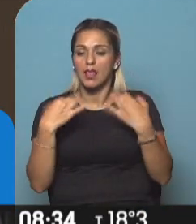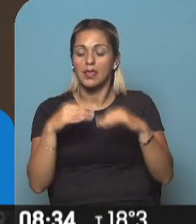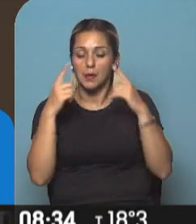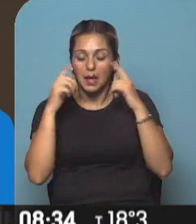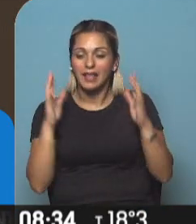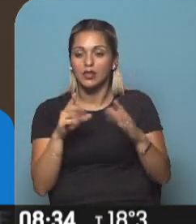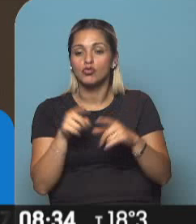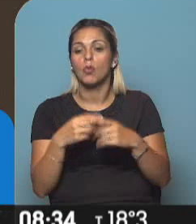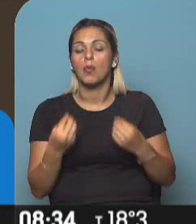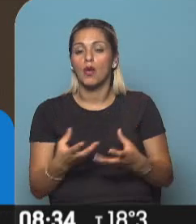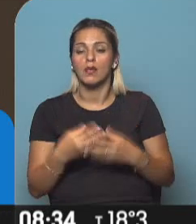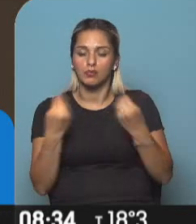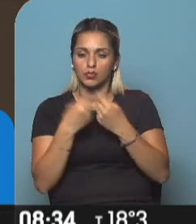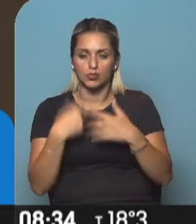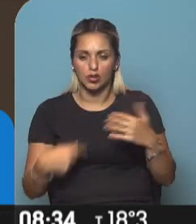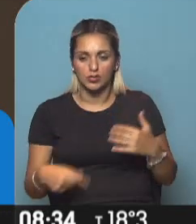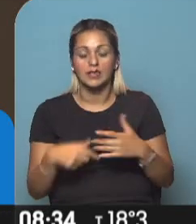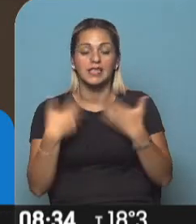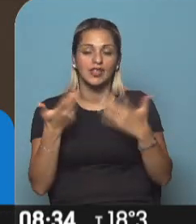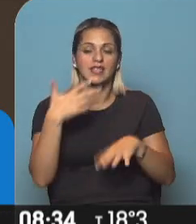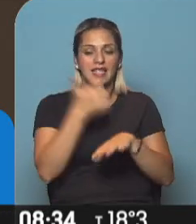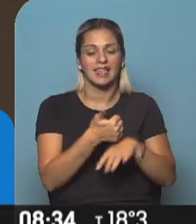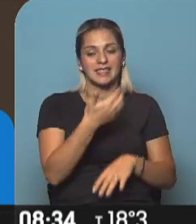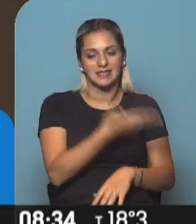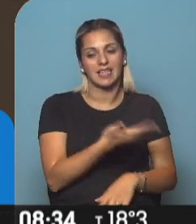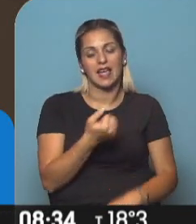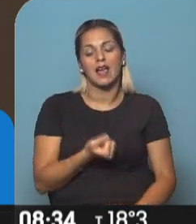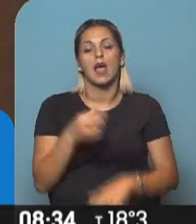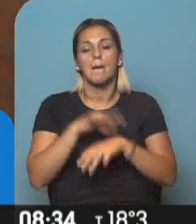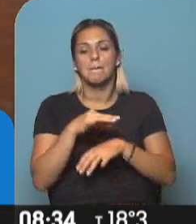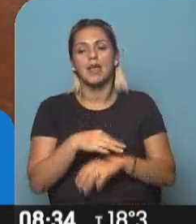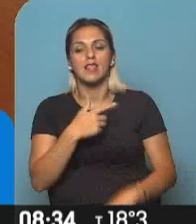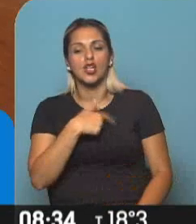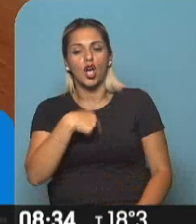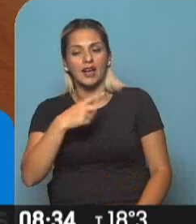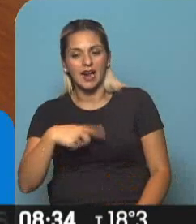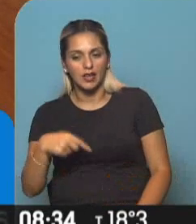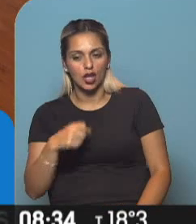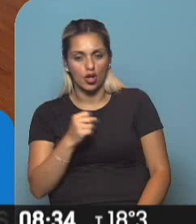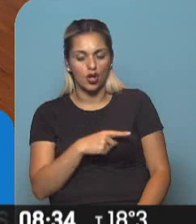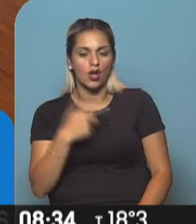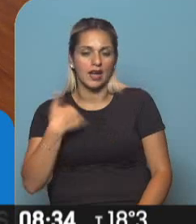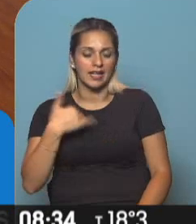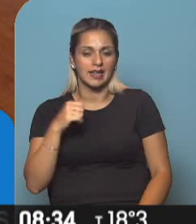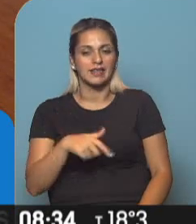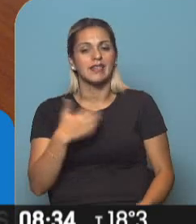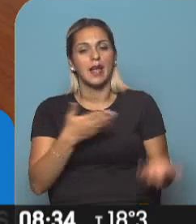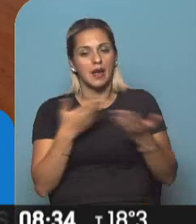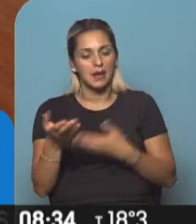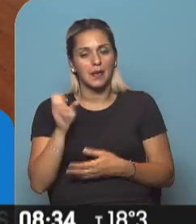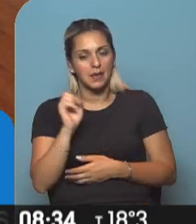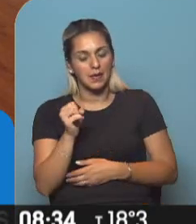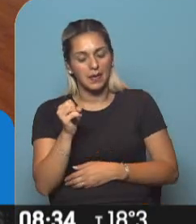porque por un montón de razones y para eso está gonzalo díaz baby o médico cardiólogo de la fundación cardiológica argentina gonzalo bienvenido